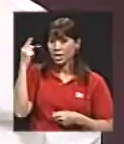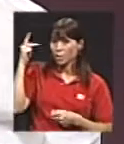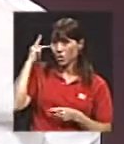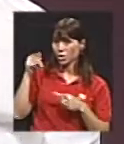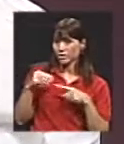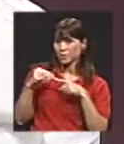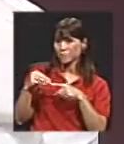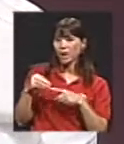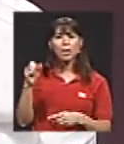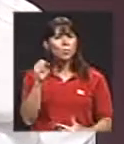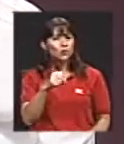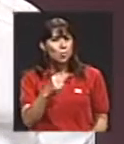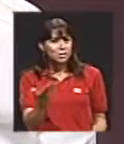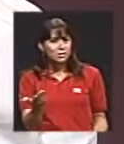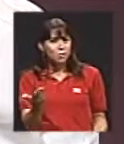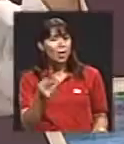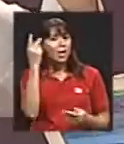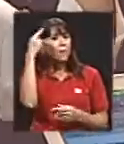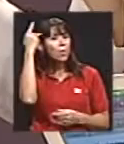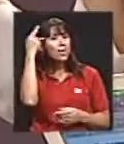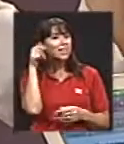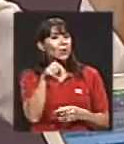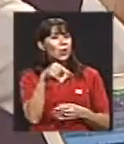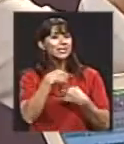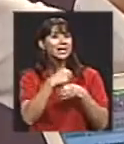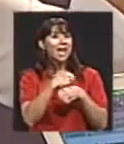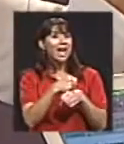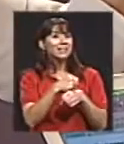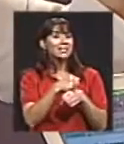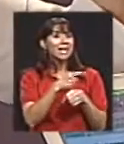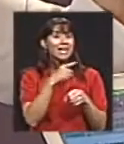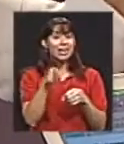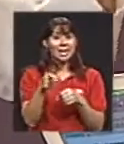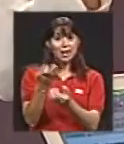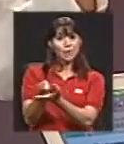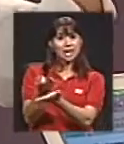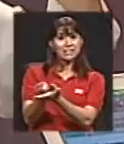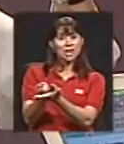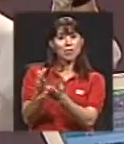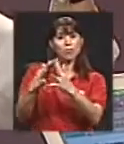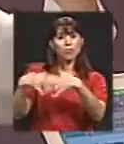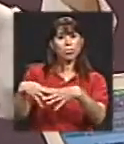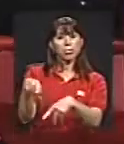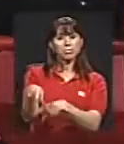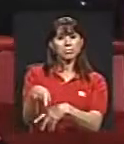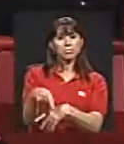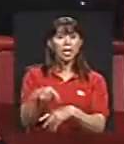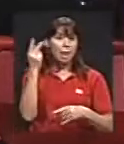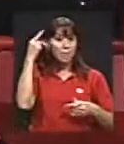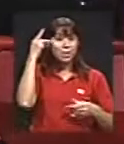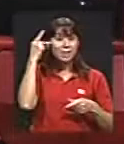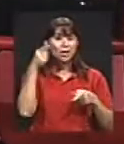principal por supuesto el político es el que hace llevar a lo financiero a la quiebra el que el político es el que hace llevar a la